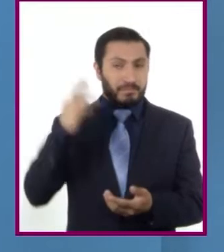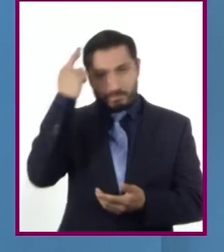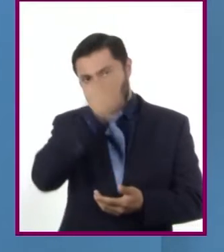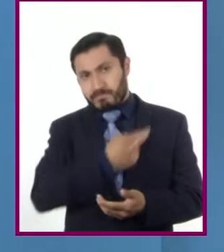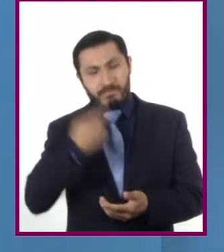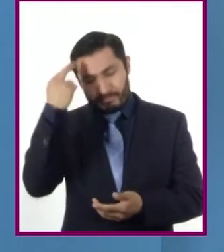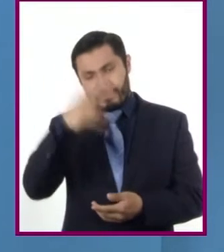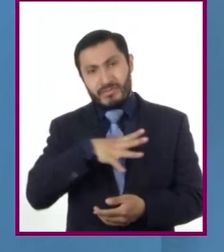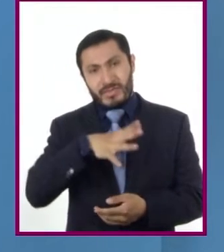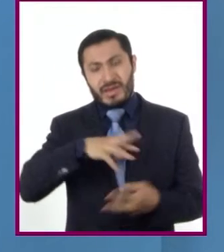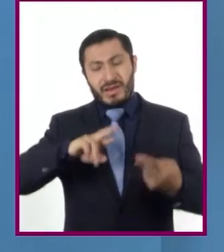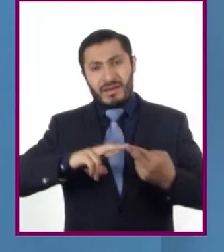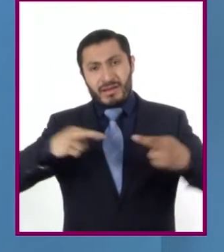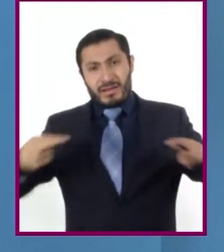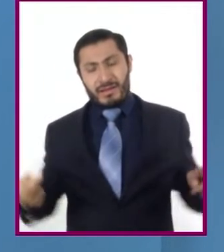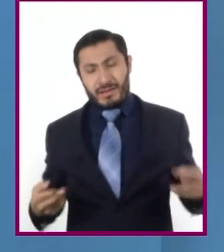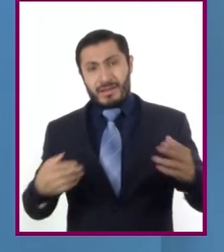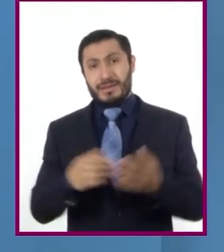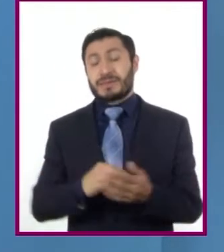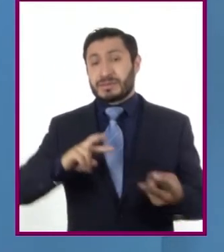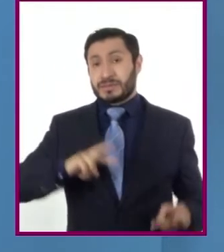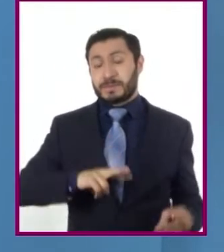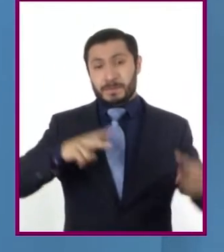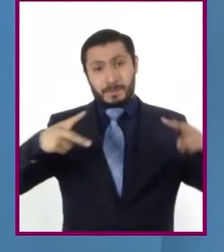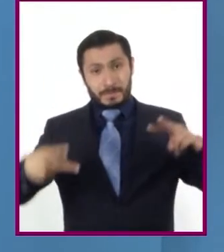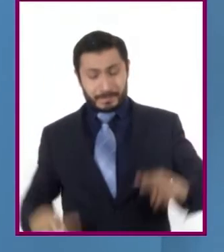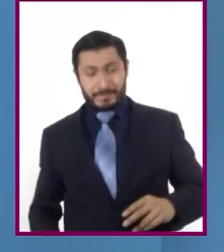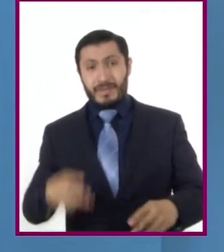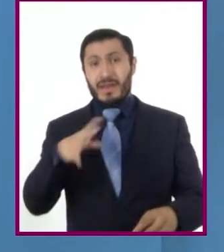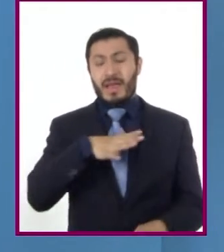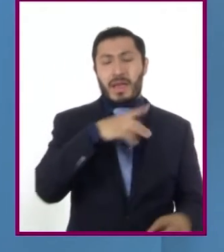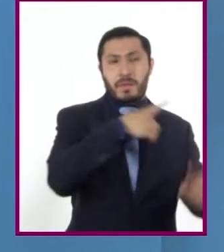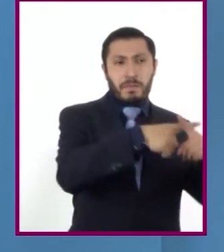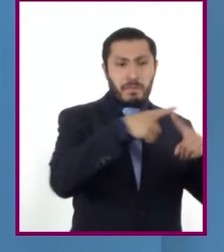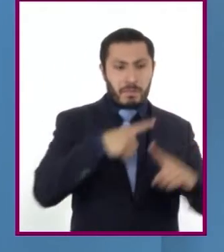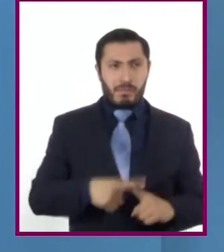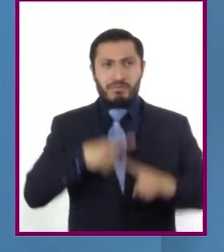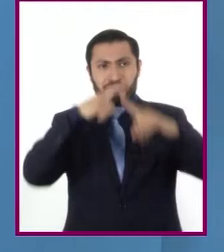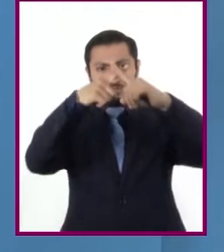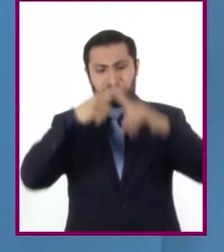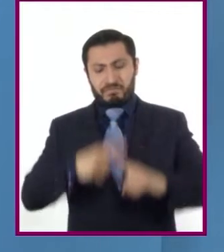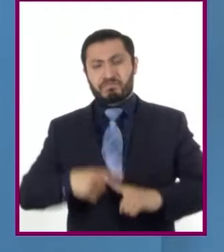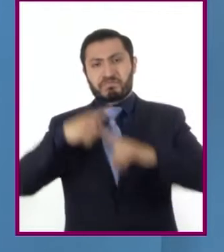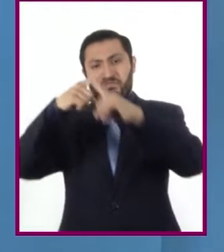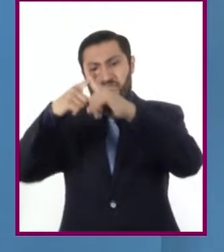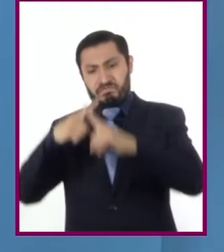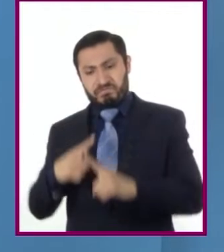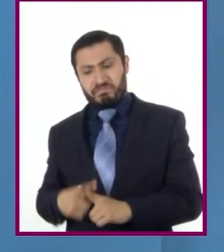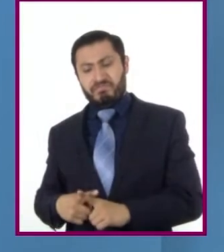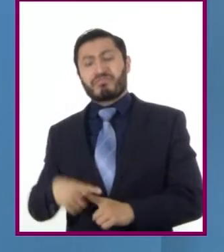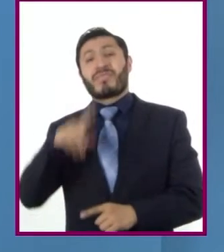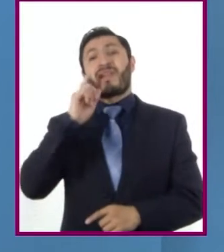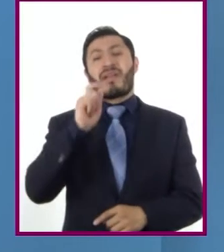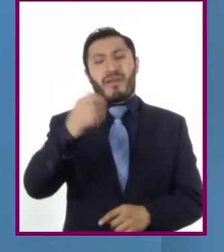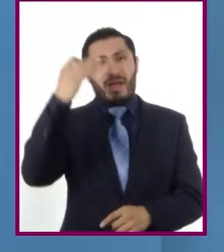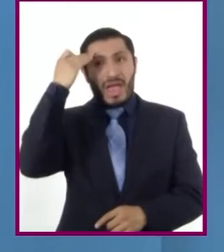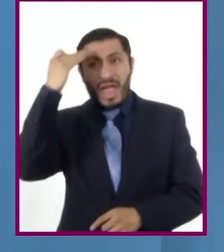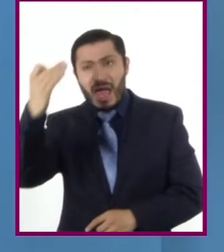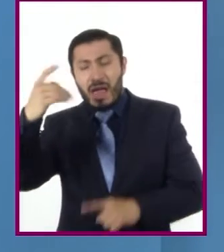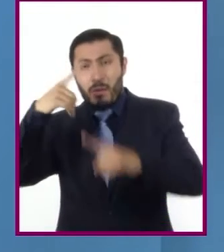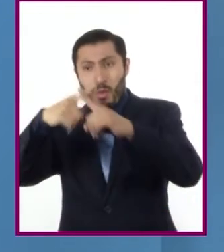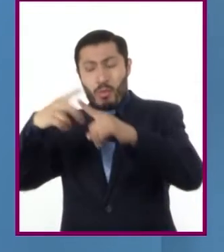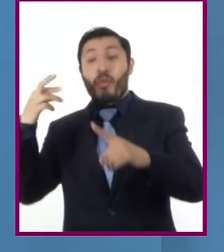trata de una relación de proporcionalidad inversa, multipliquemos cada una de las cantidades, es decir, el tiempo por la